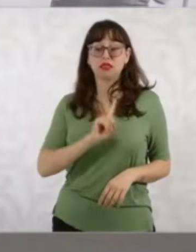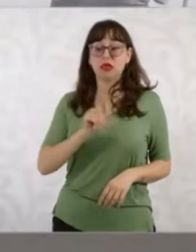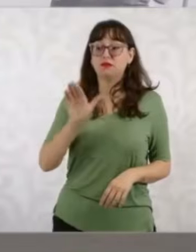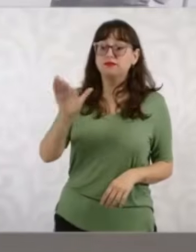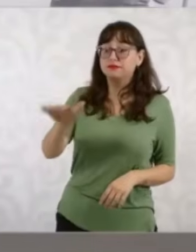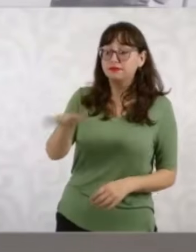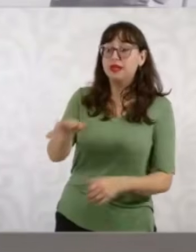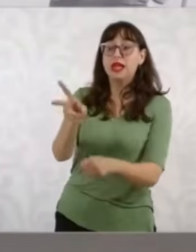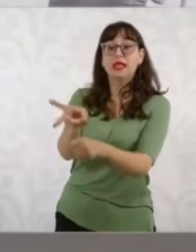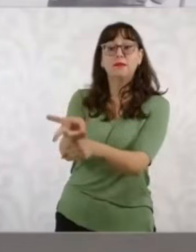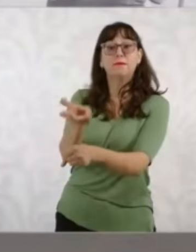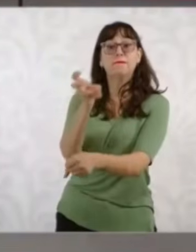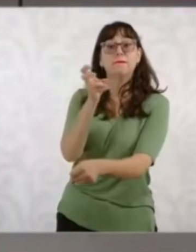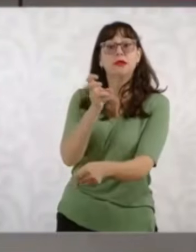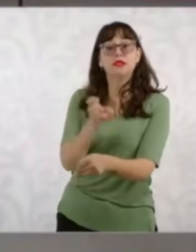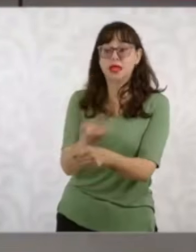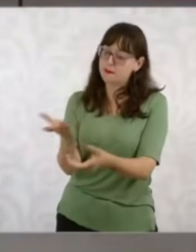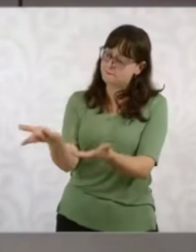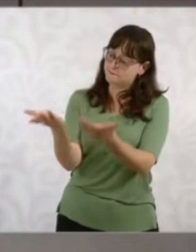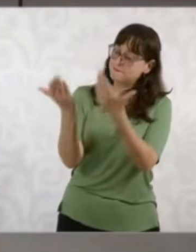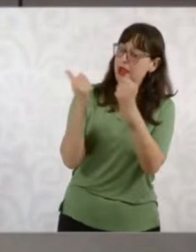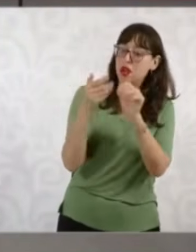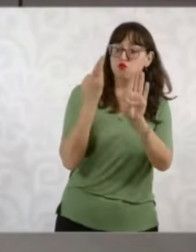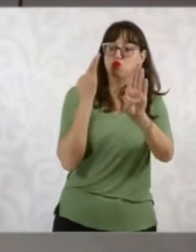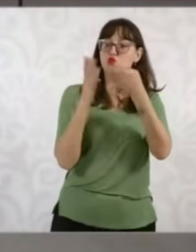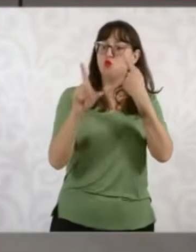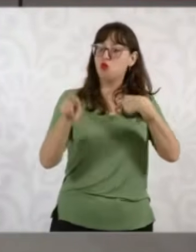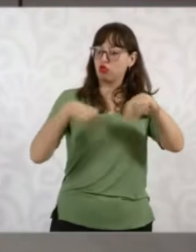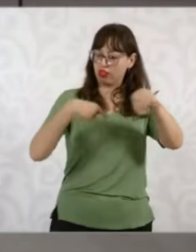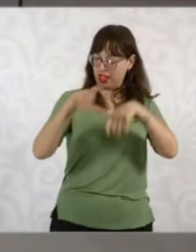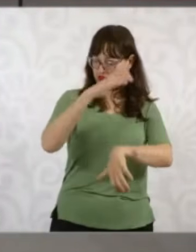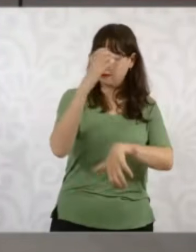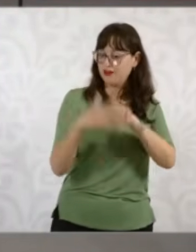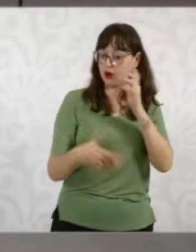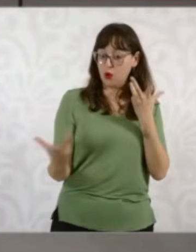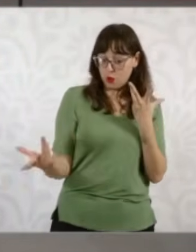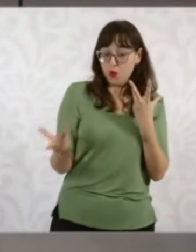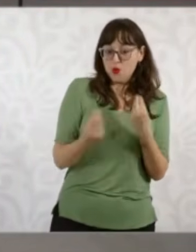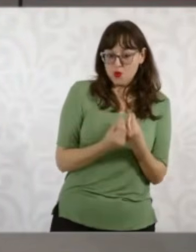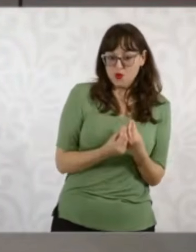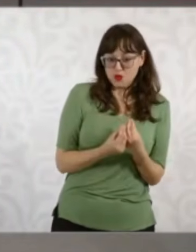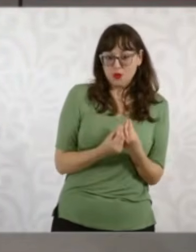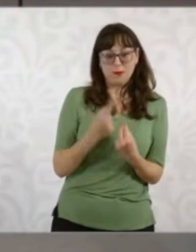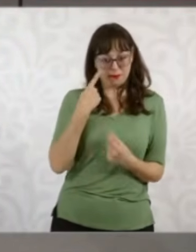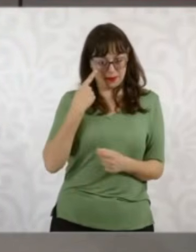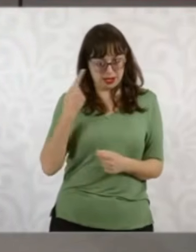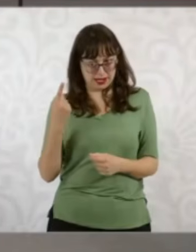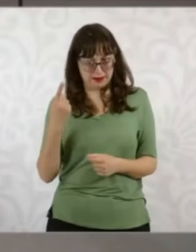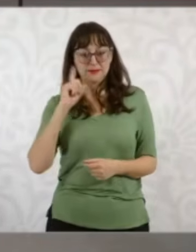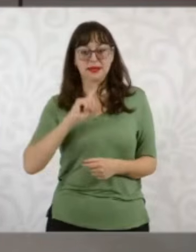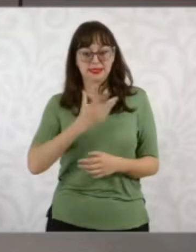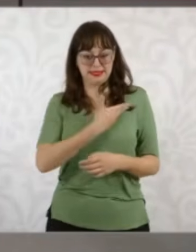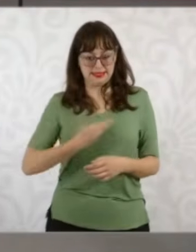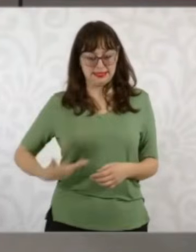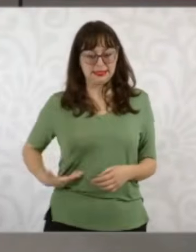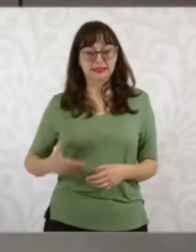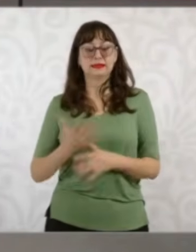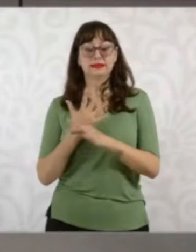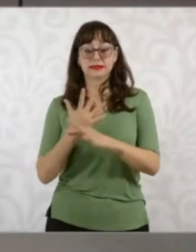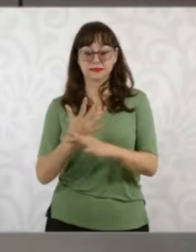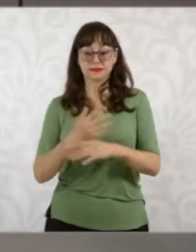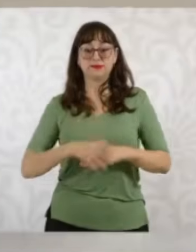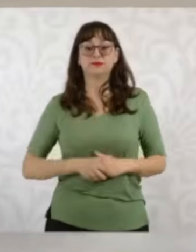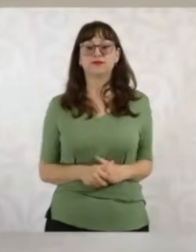que pueda asistir y acompañar en la final del Mundial. Vamos a escuchar a la presidenta. Muy